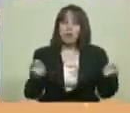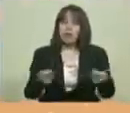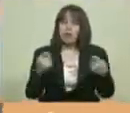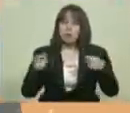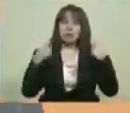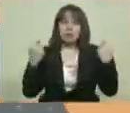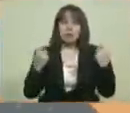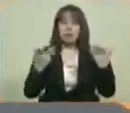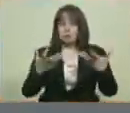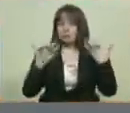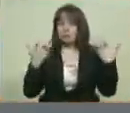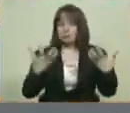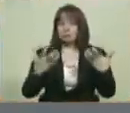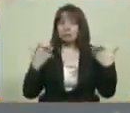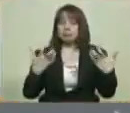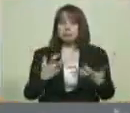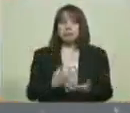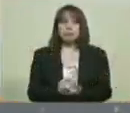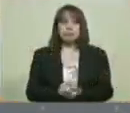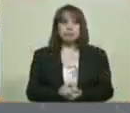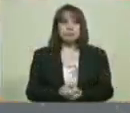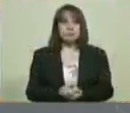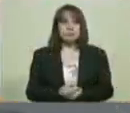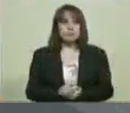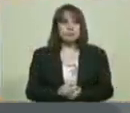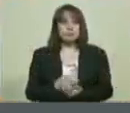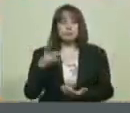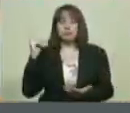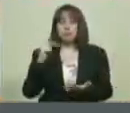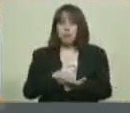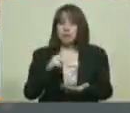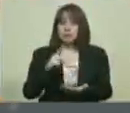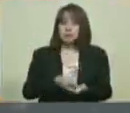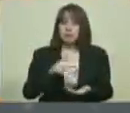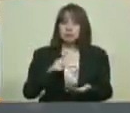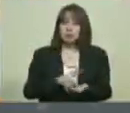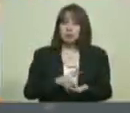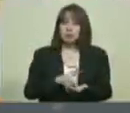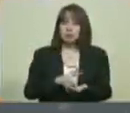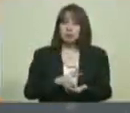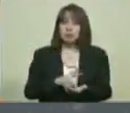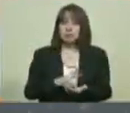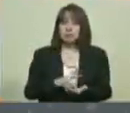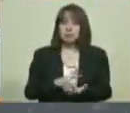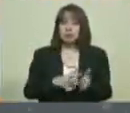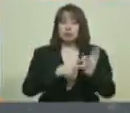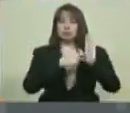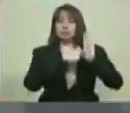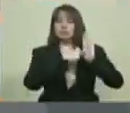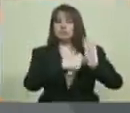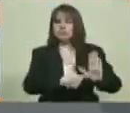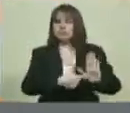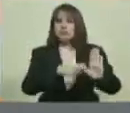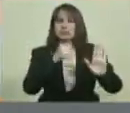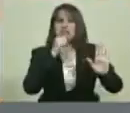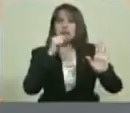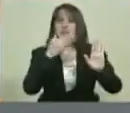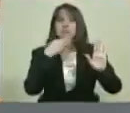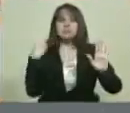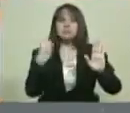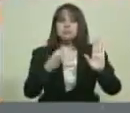gran masividad, de gran participación, que tuvo como protagonista a la juventud